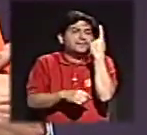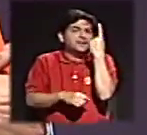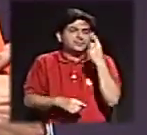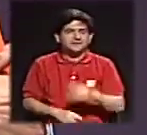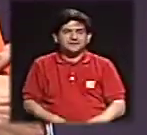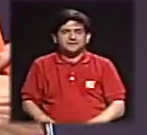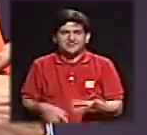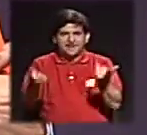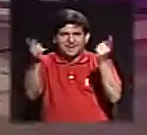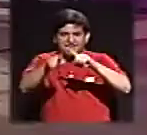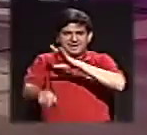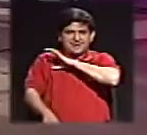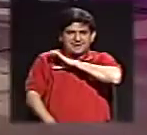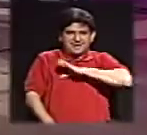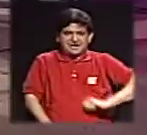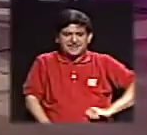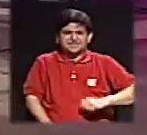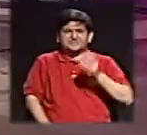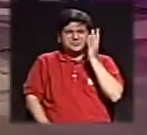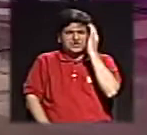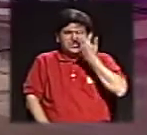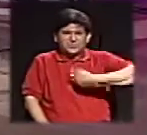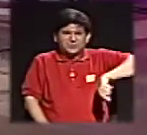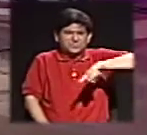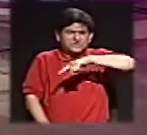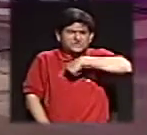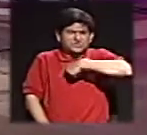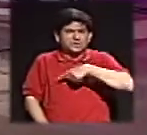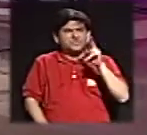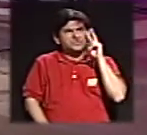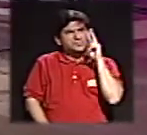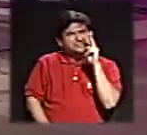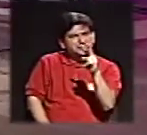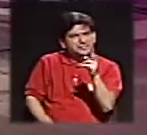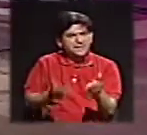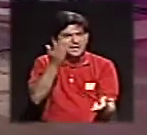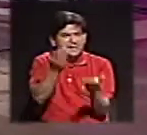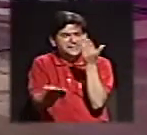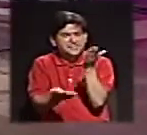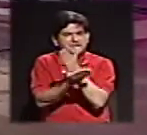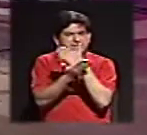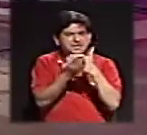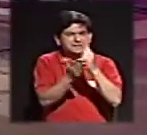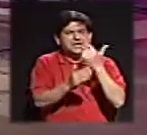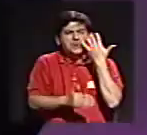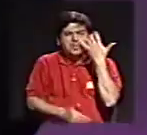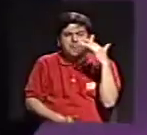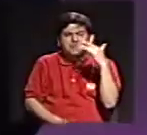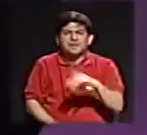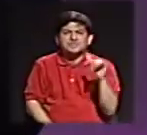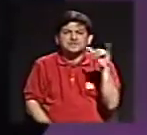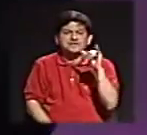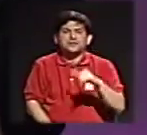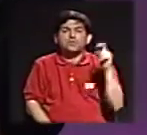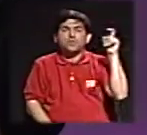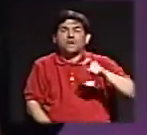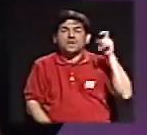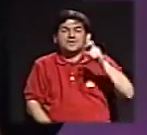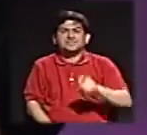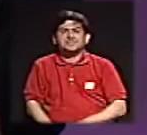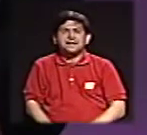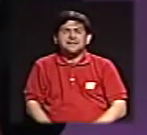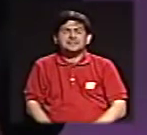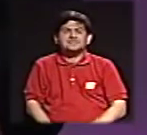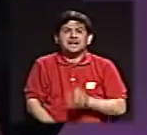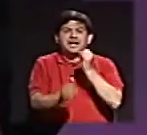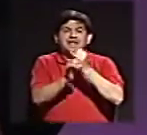caso del Salvador, a nosotros lo que nos preocupa, digamos, y donde vemos, digamos, como algún margen de similitud, es también con la necesidad de recurrir